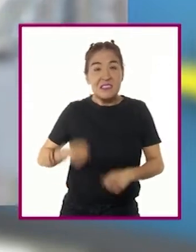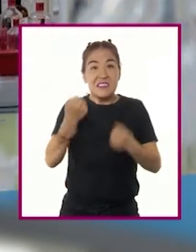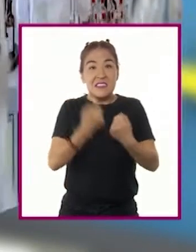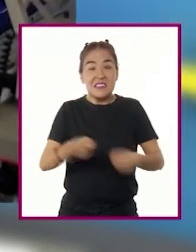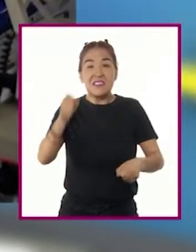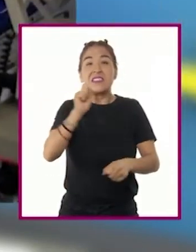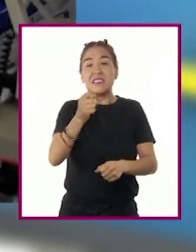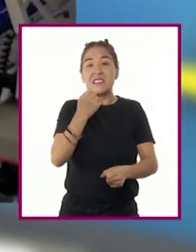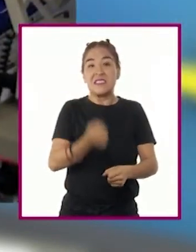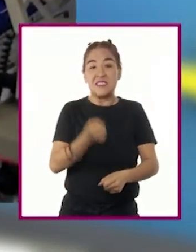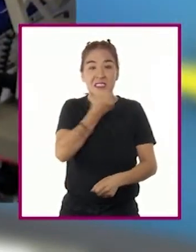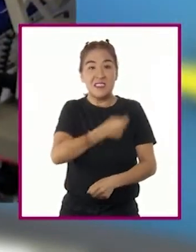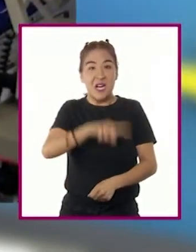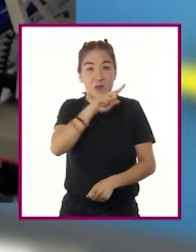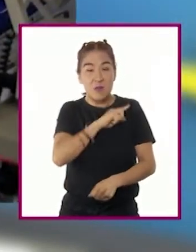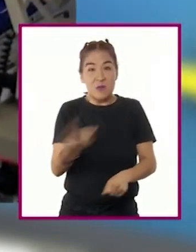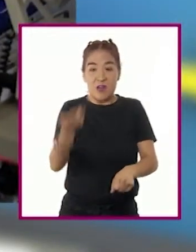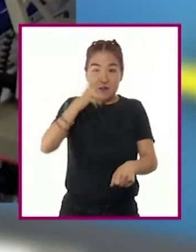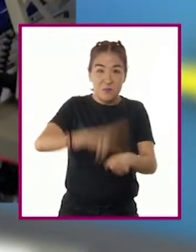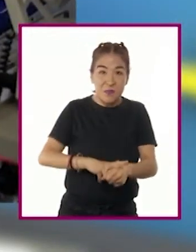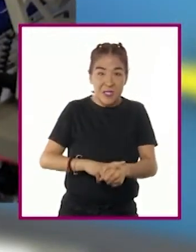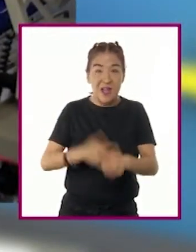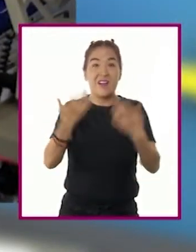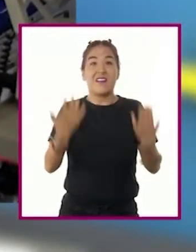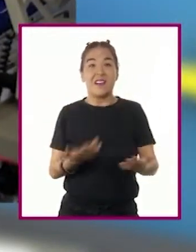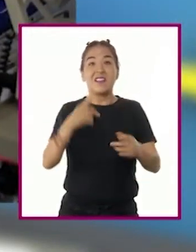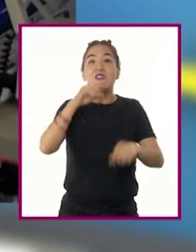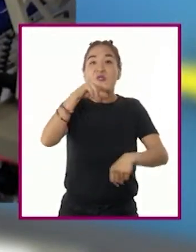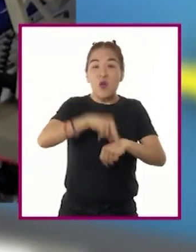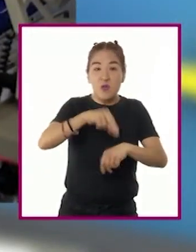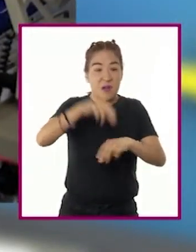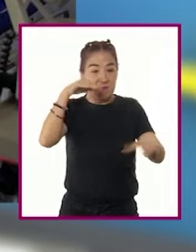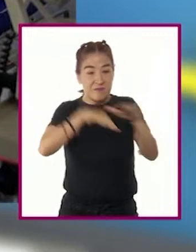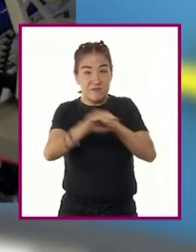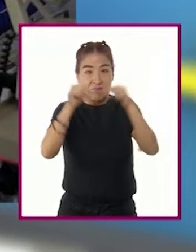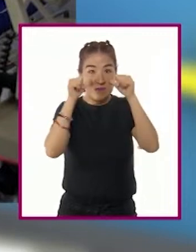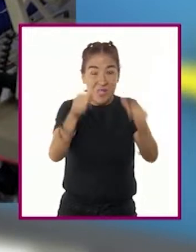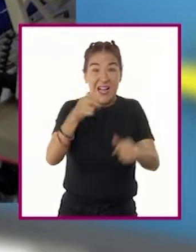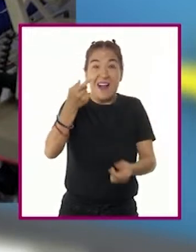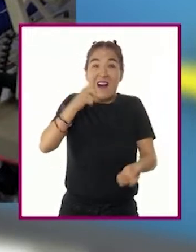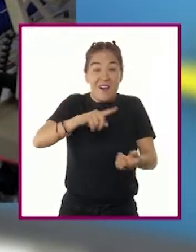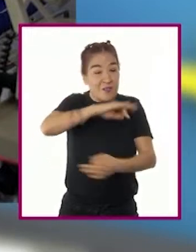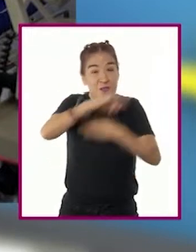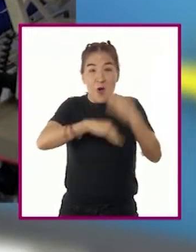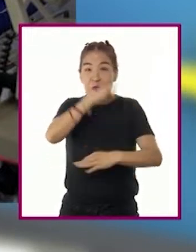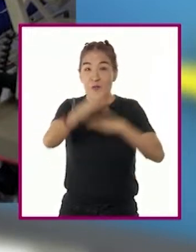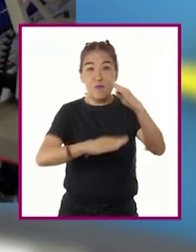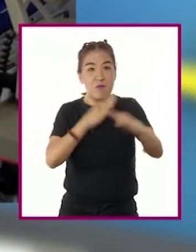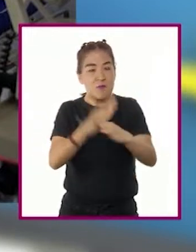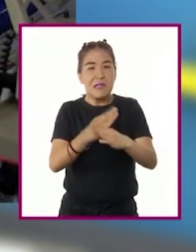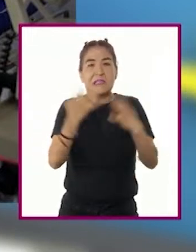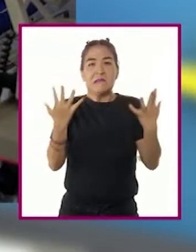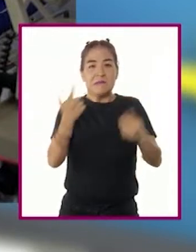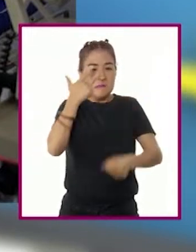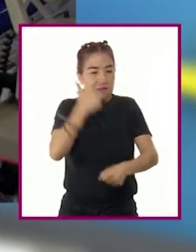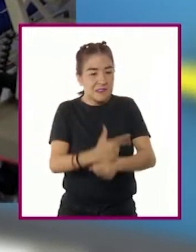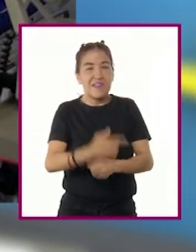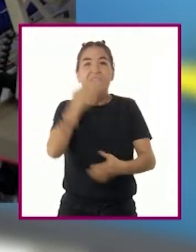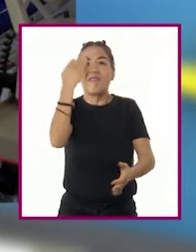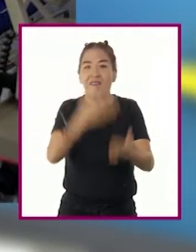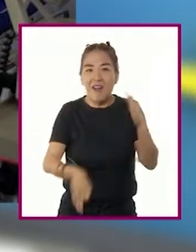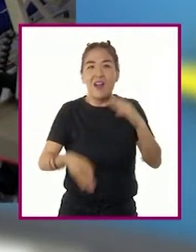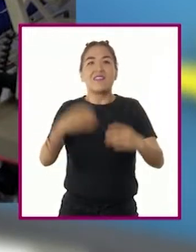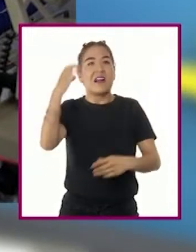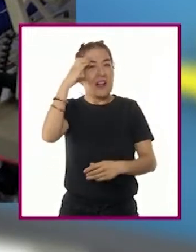mundo. Hospitales, clínicas y centros de atención descubrieron que no tenían las camas, el equipo y el